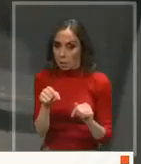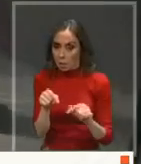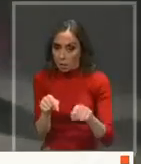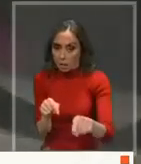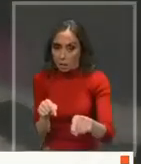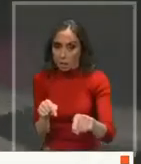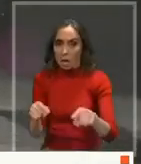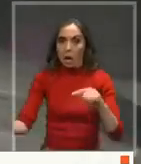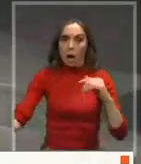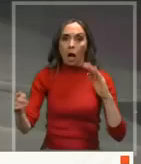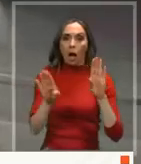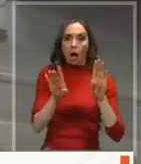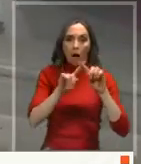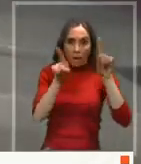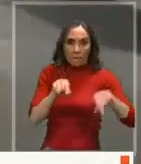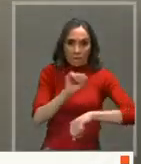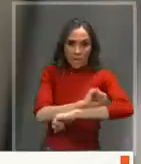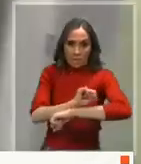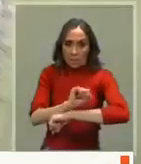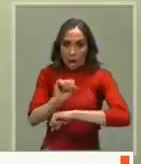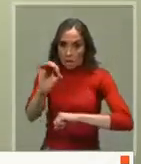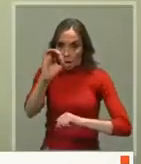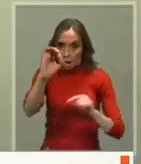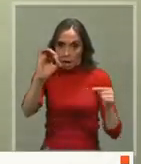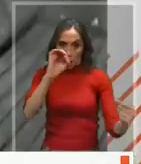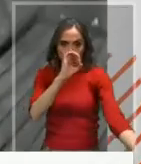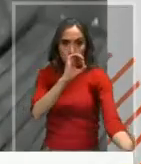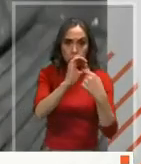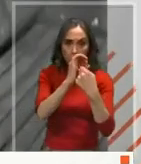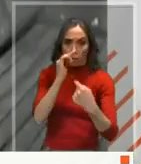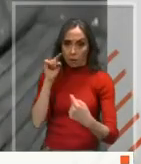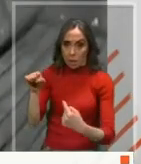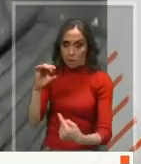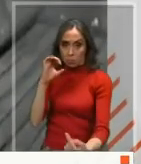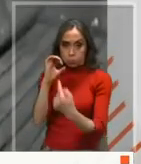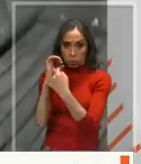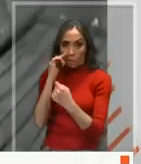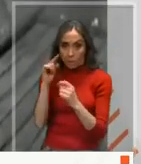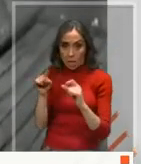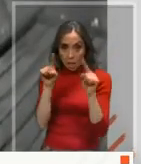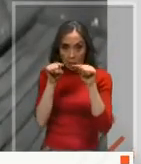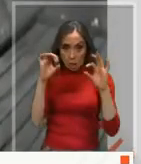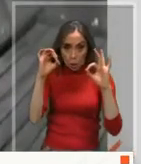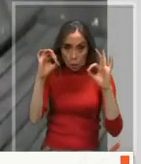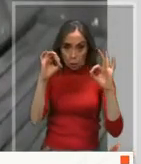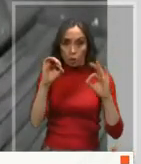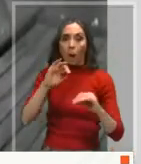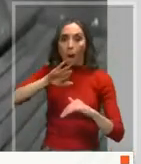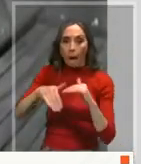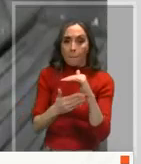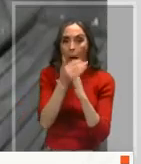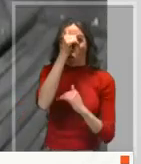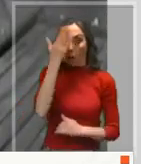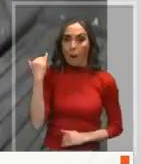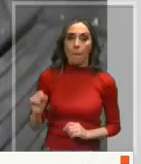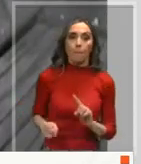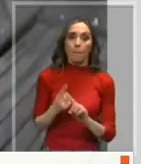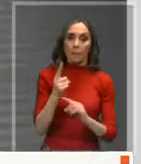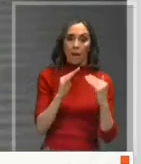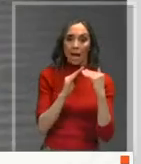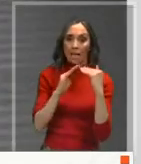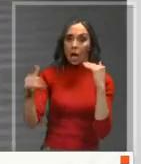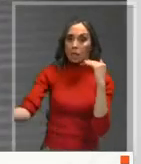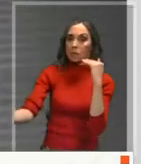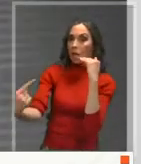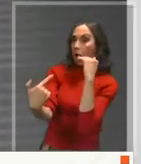esta de acá, esa. La madrugada del domingo pasado fue la primera vez que apuntaron contra